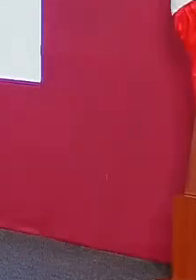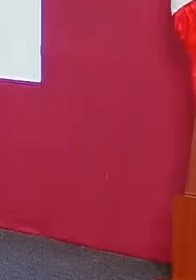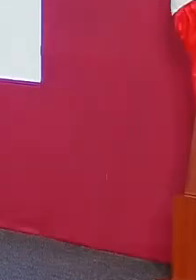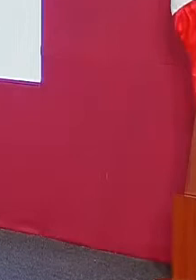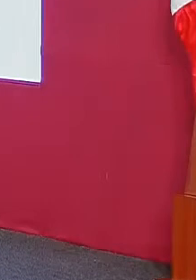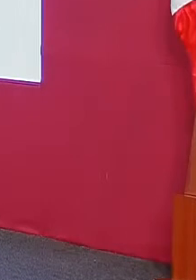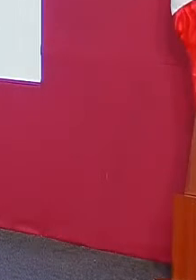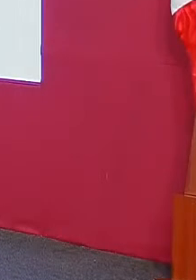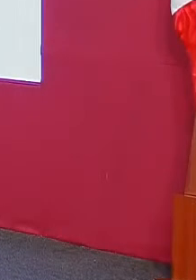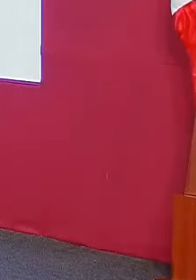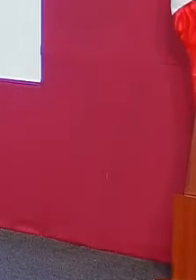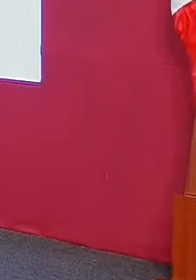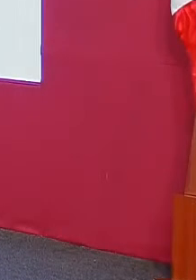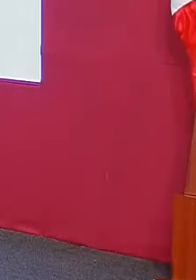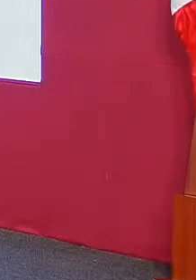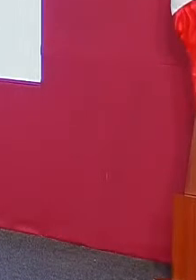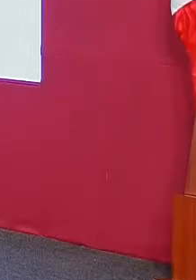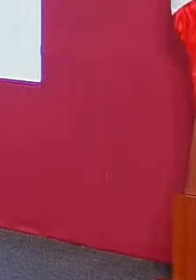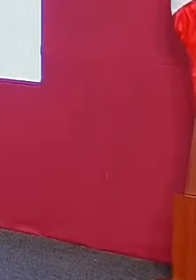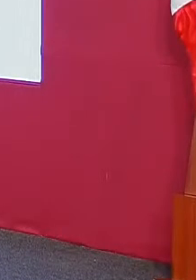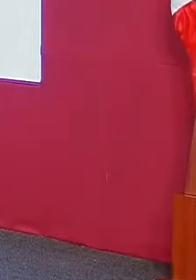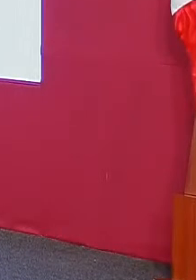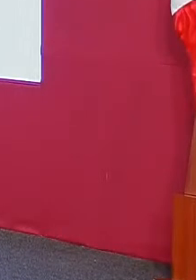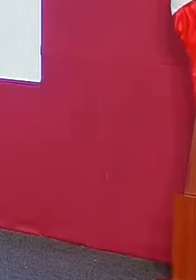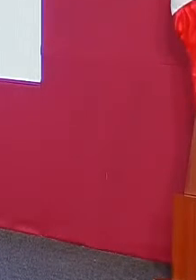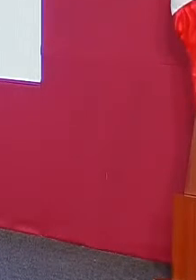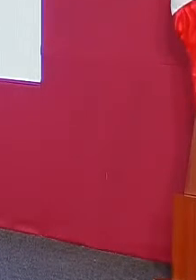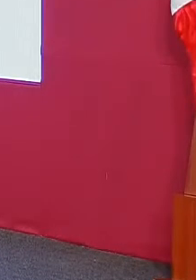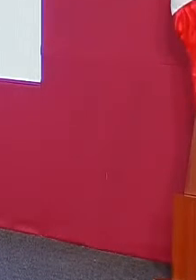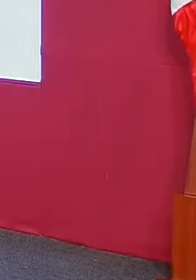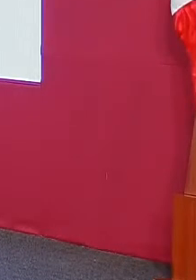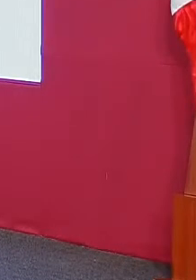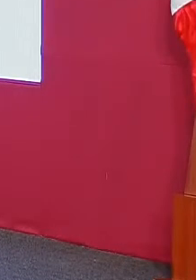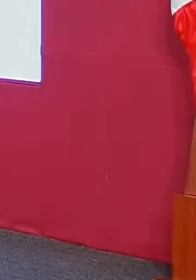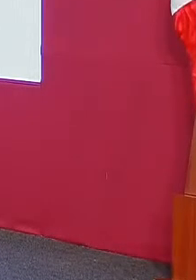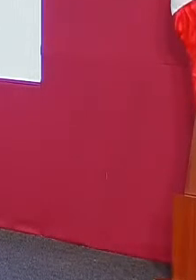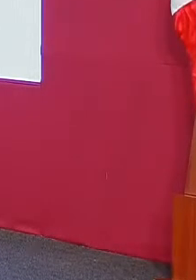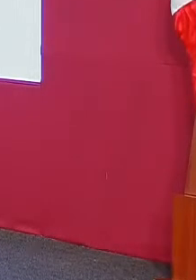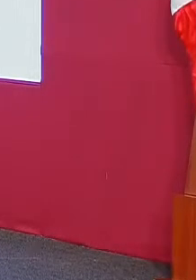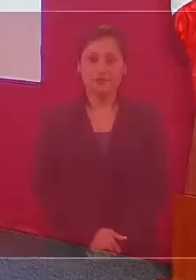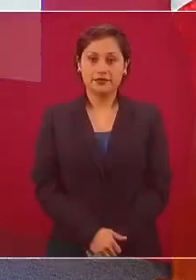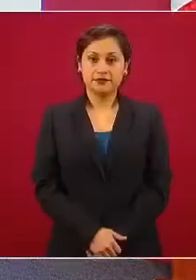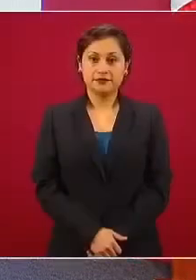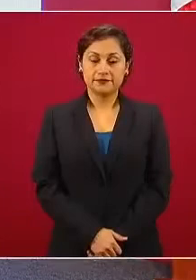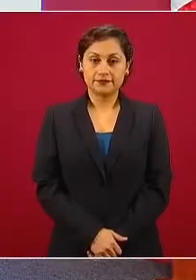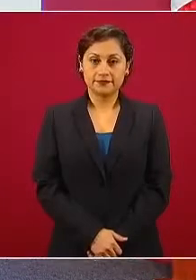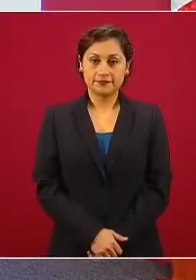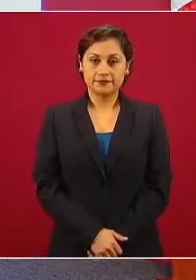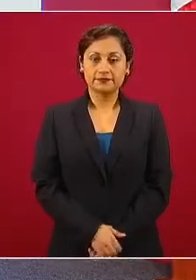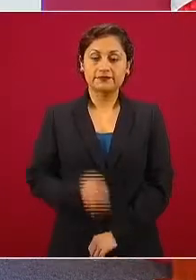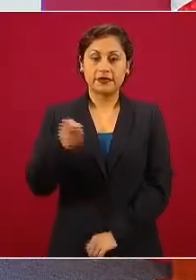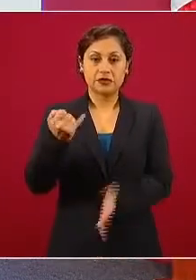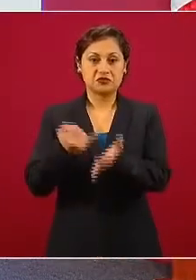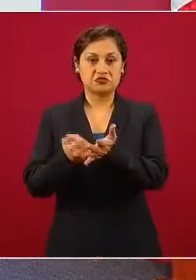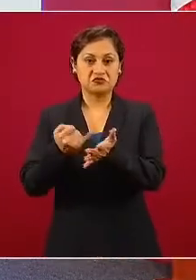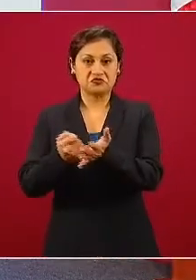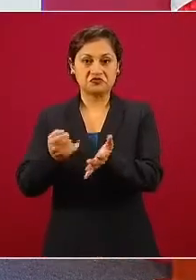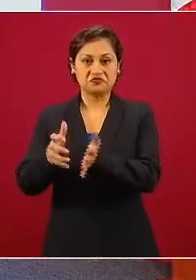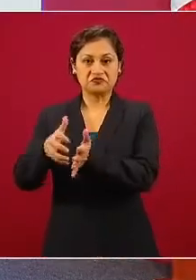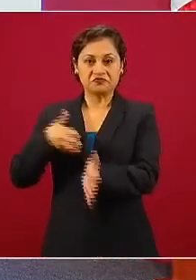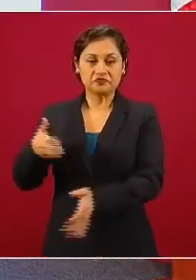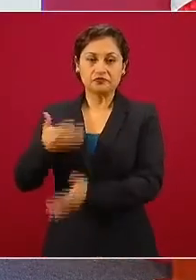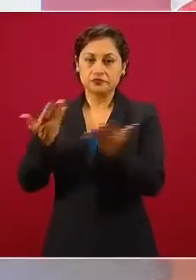cuenta, Ria Money Transfer sigue siendo la mejor opción, pero ya no cobra comisión. Su promedio, bueno,